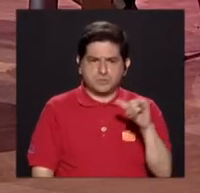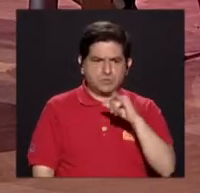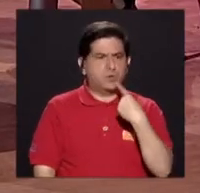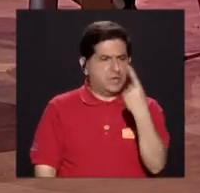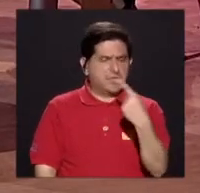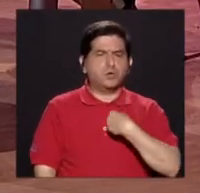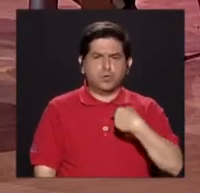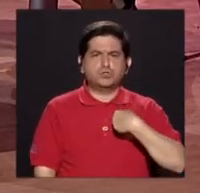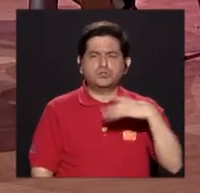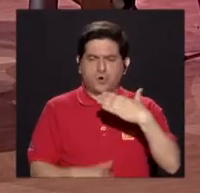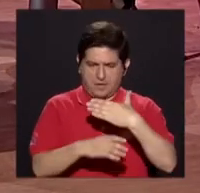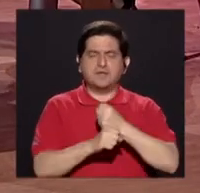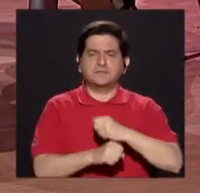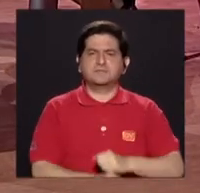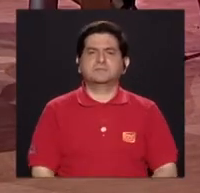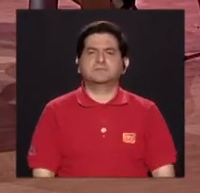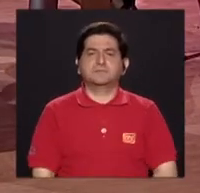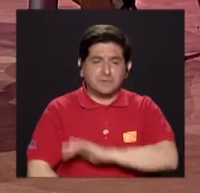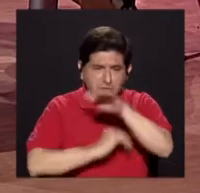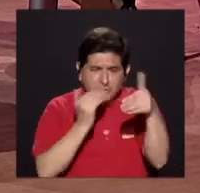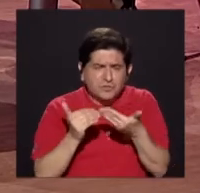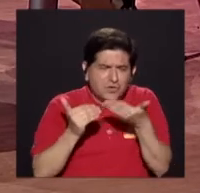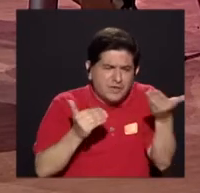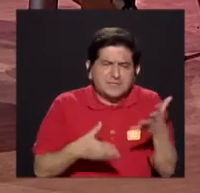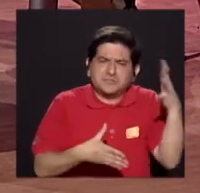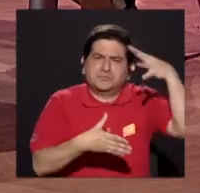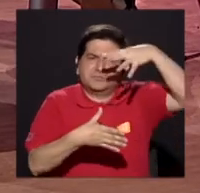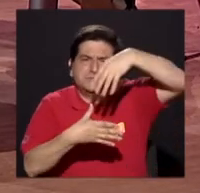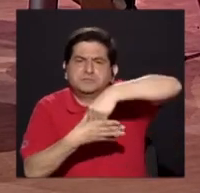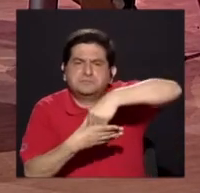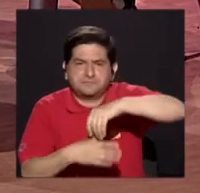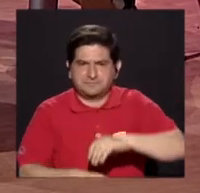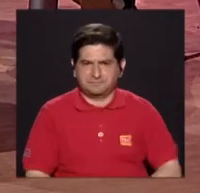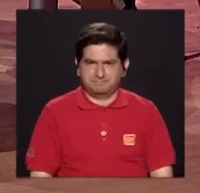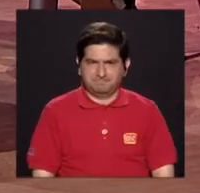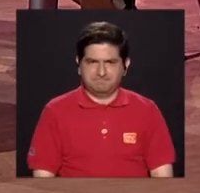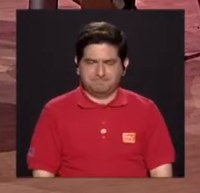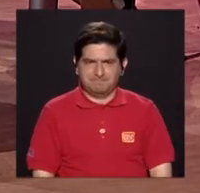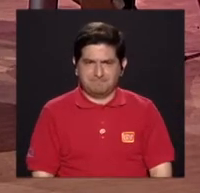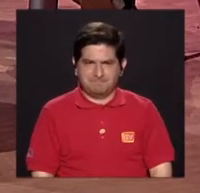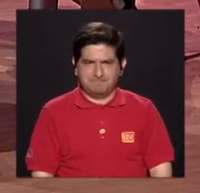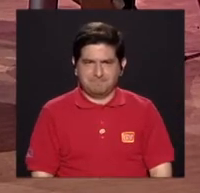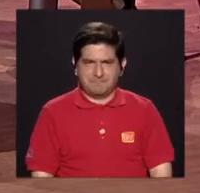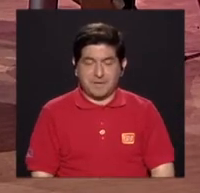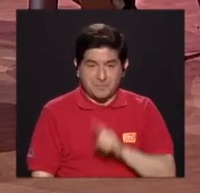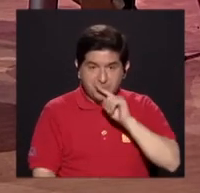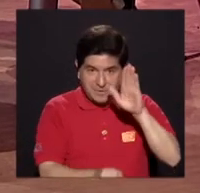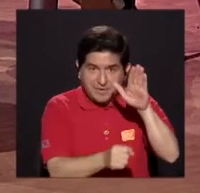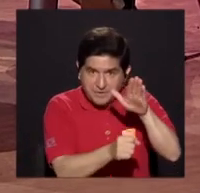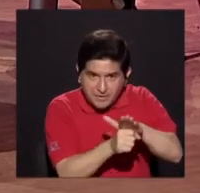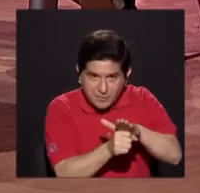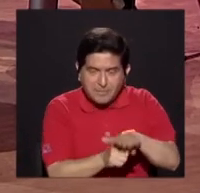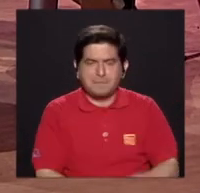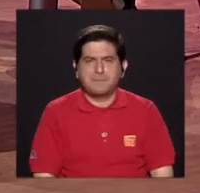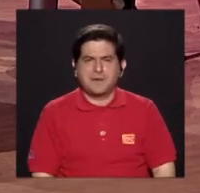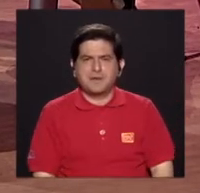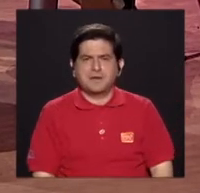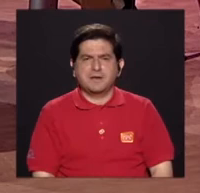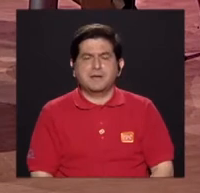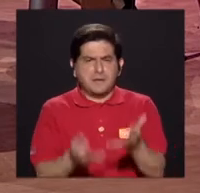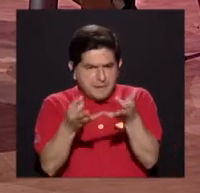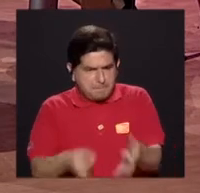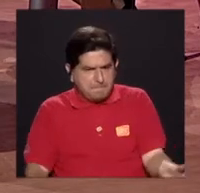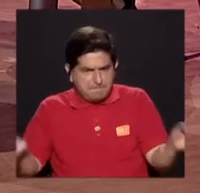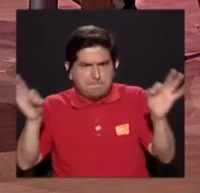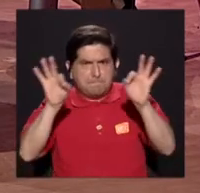sí la voy a cumplir. Entonces, pues, juegan todas esas cosas. Entonces, para hacer valer el peso de